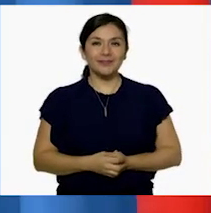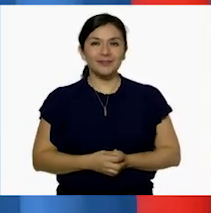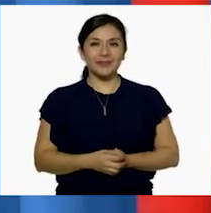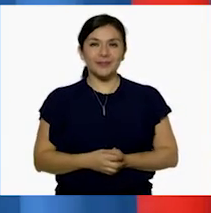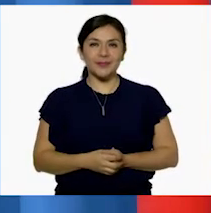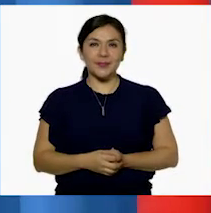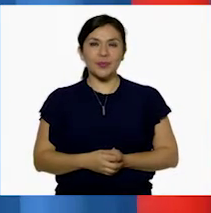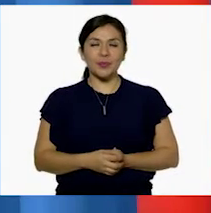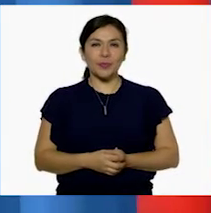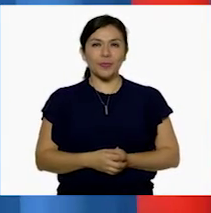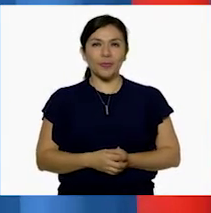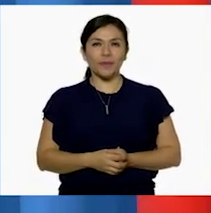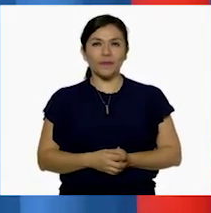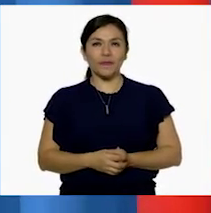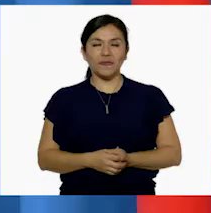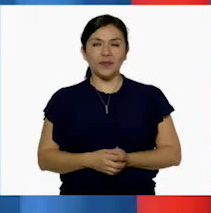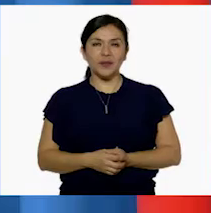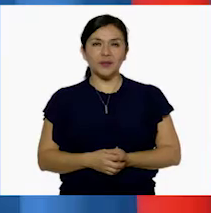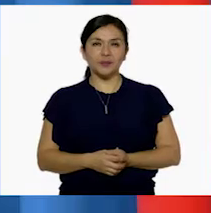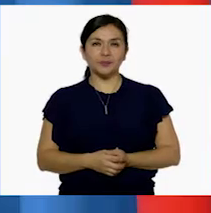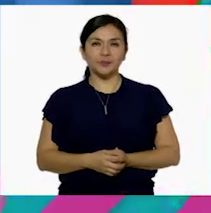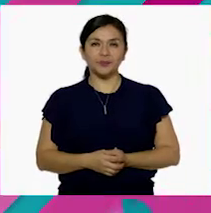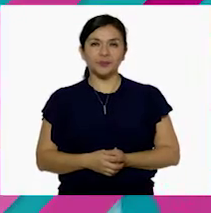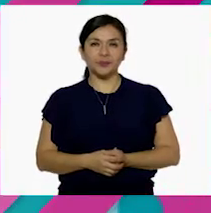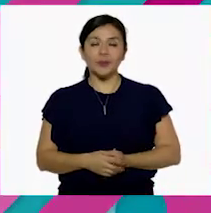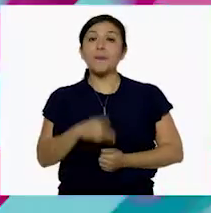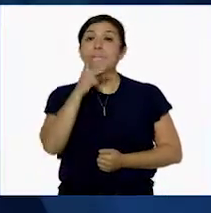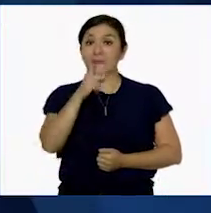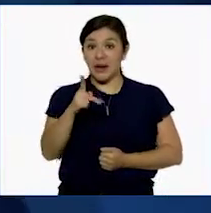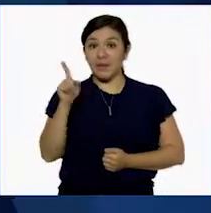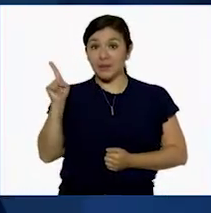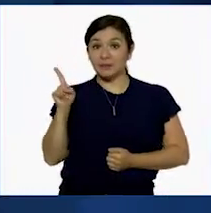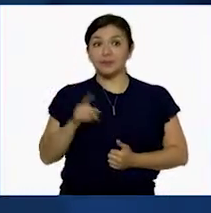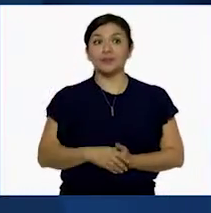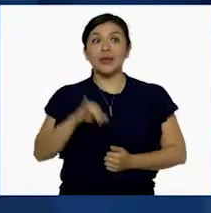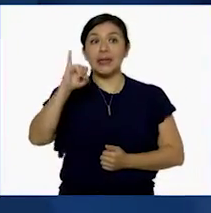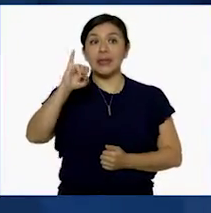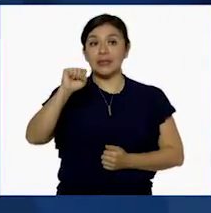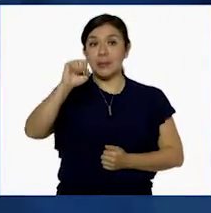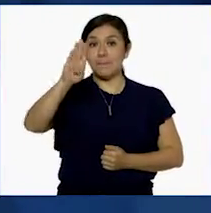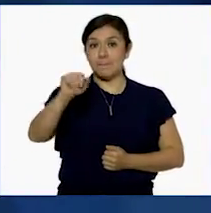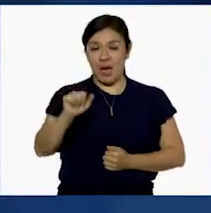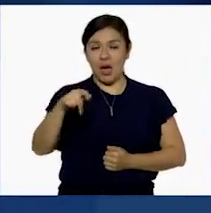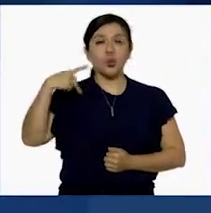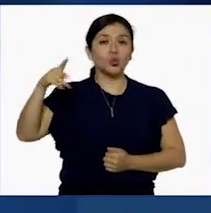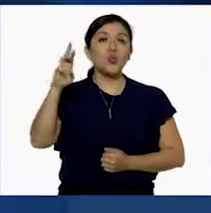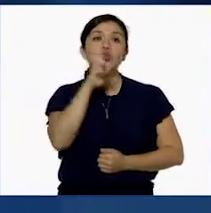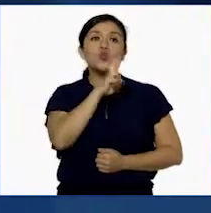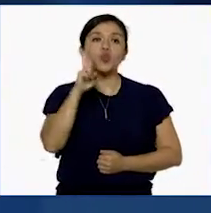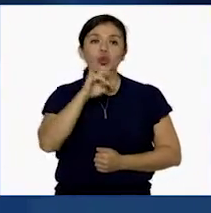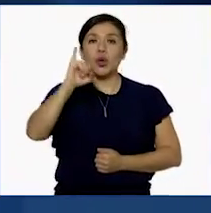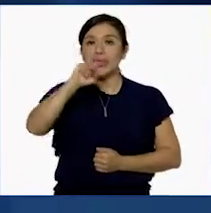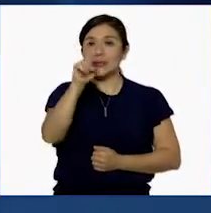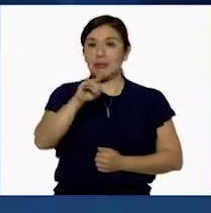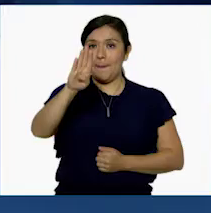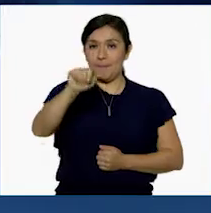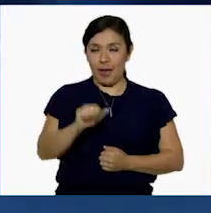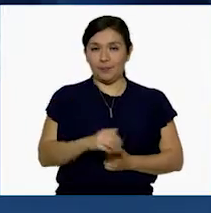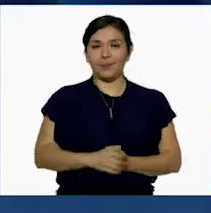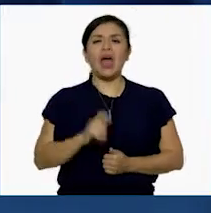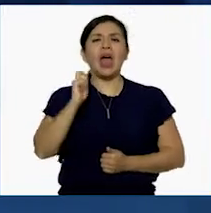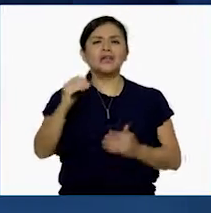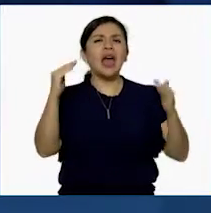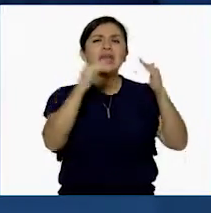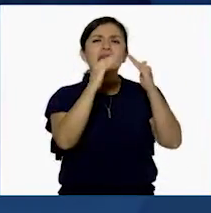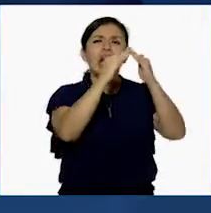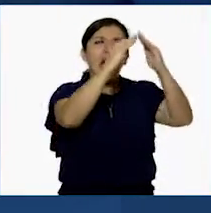leer. Aquí está, Gaby. Dice así: izba, del ruso izba, vivienda rural